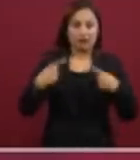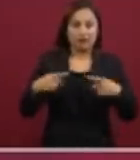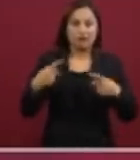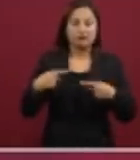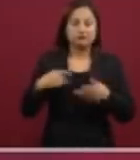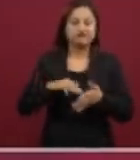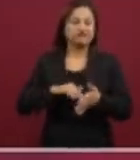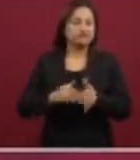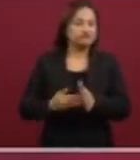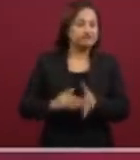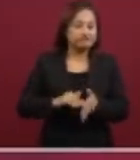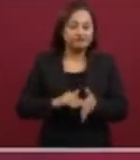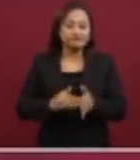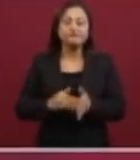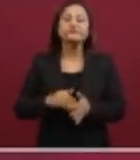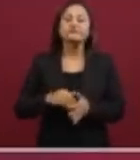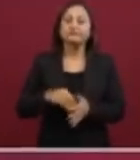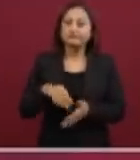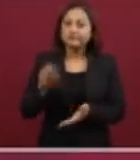¿sí?